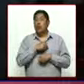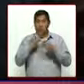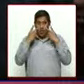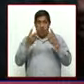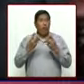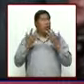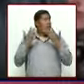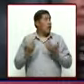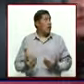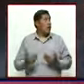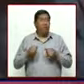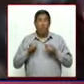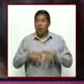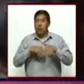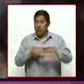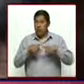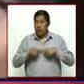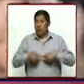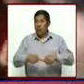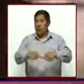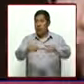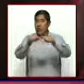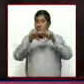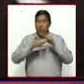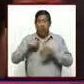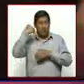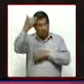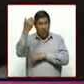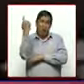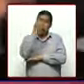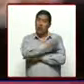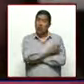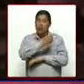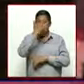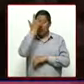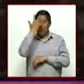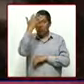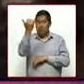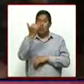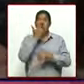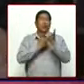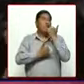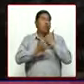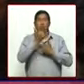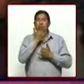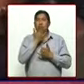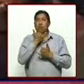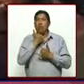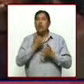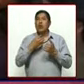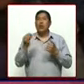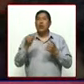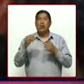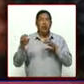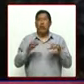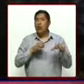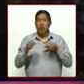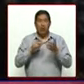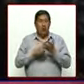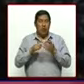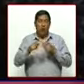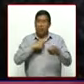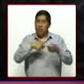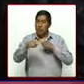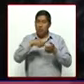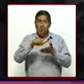en este caso, las marchas van a continuar a lo largo de los próximos días porque hasta que obtengan justamente el cometido de esa abrogación